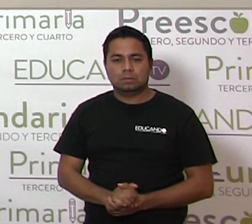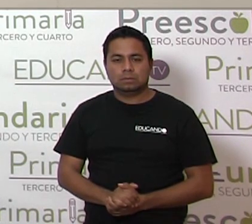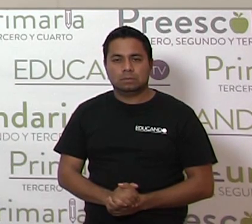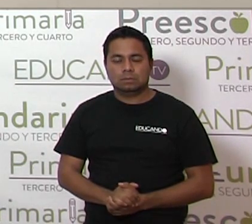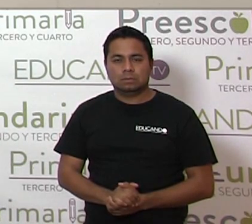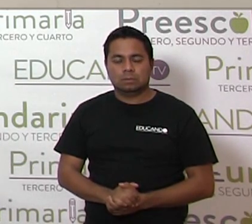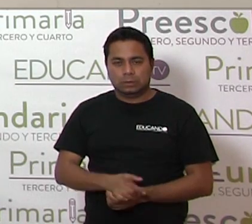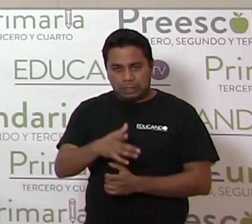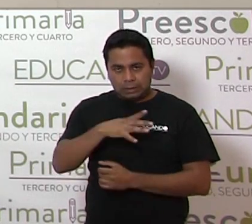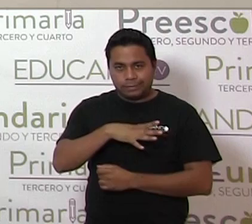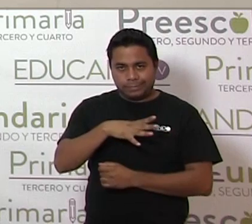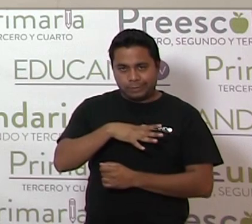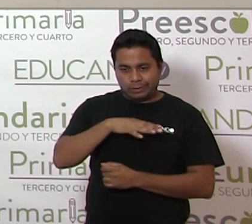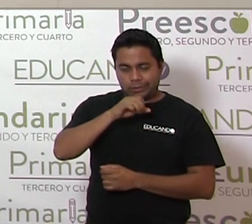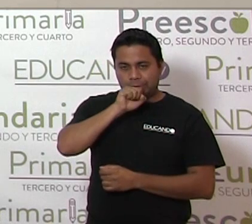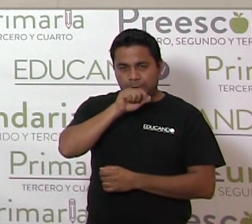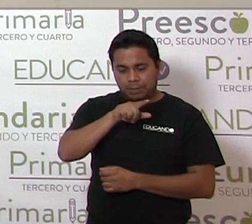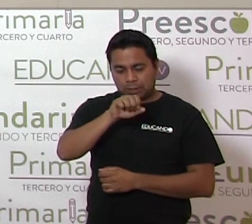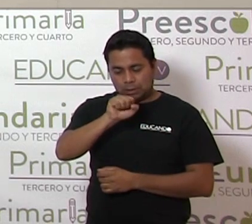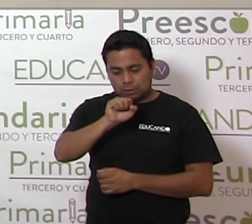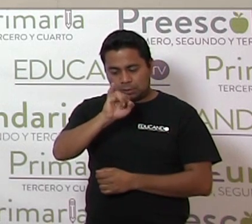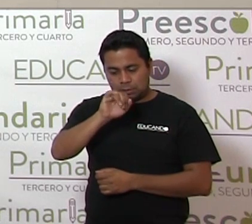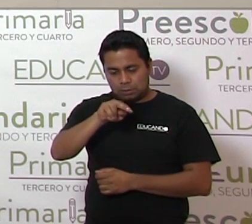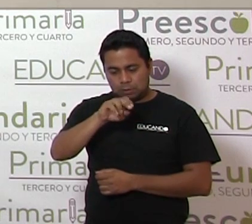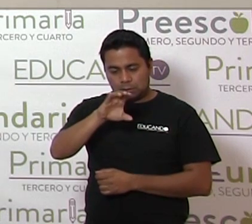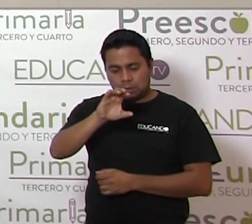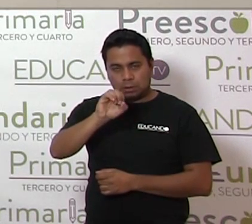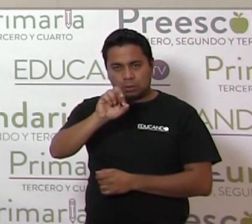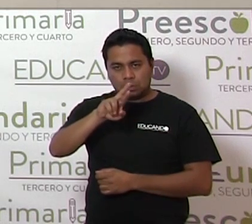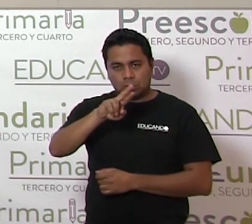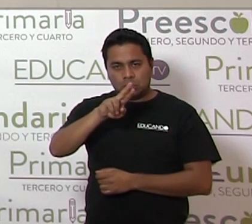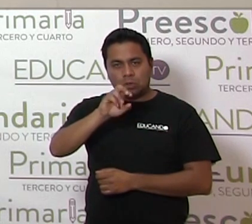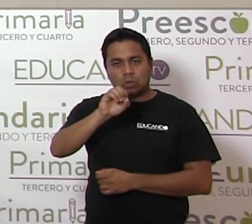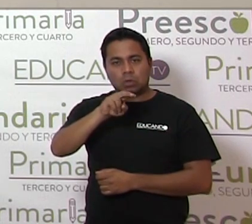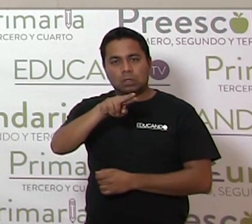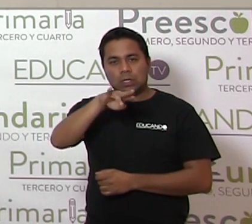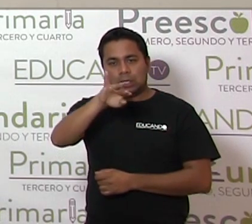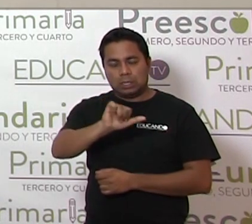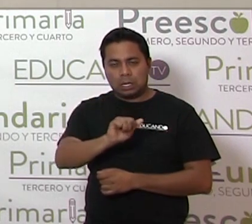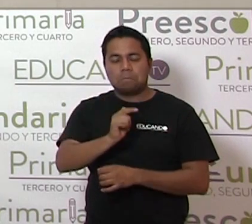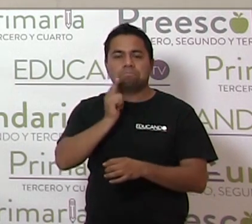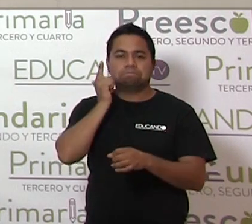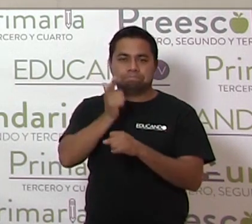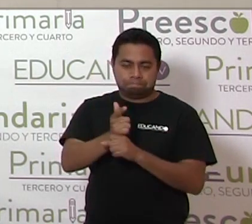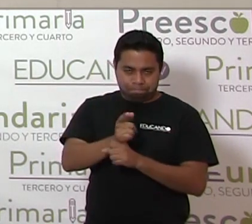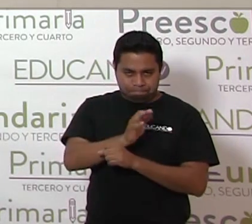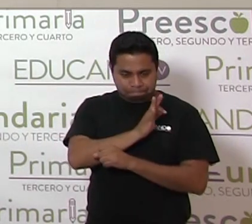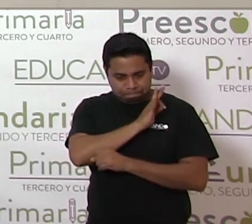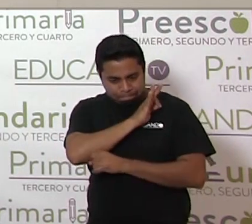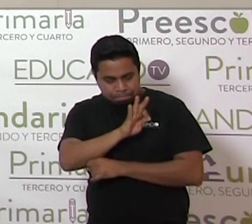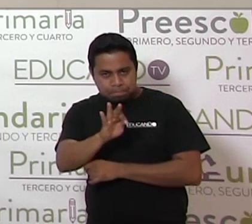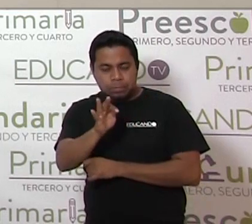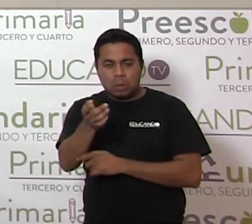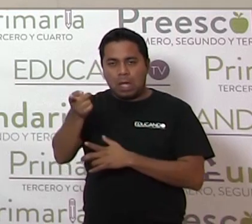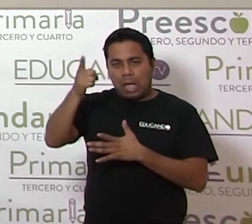sincrónica. Bien, vamos a poder identificar que